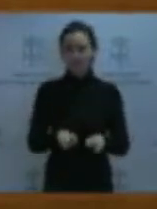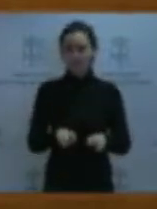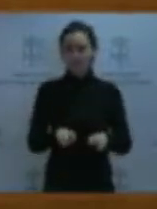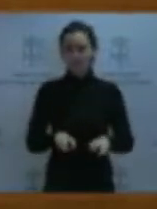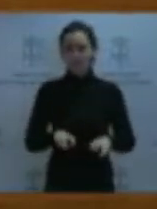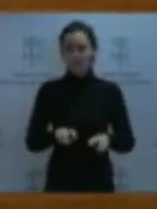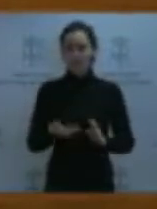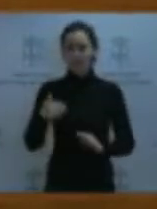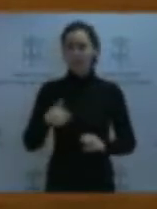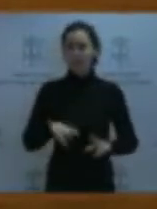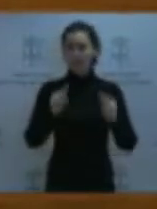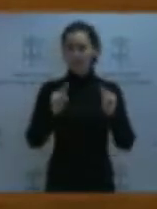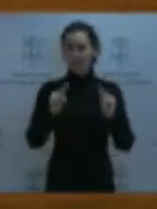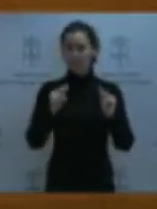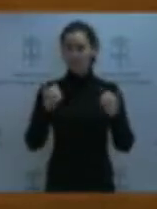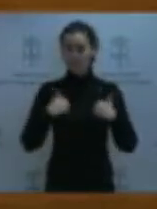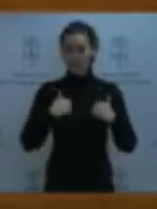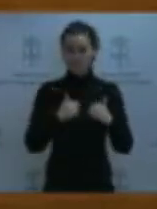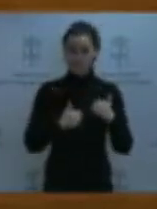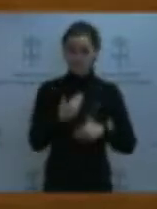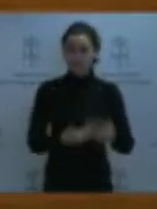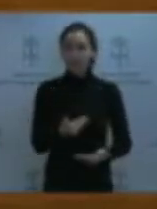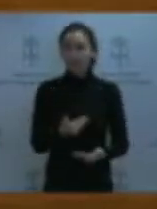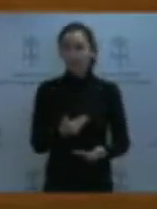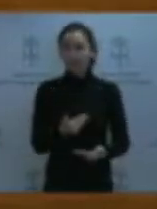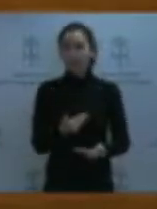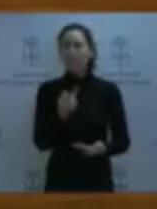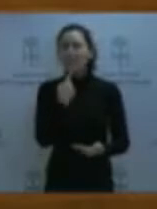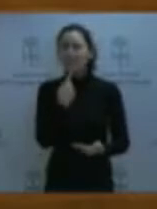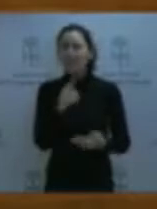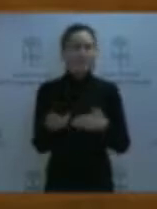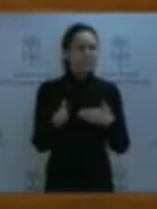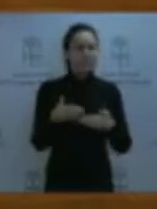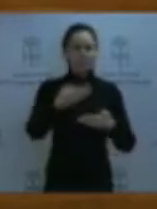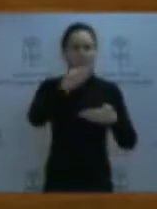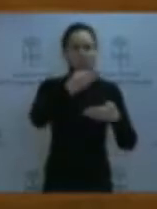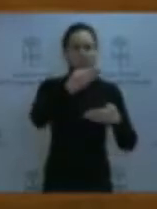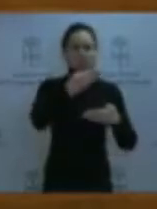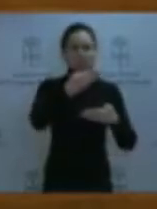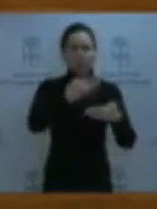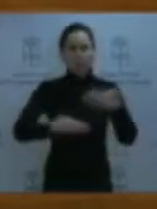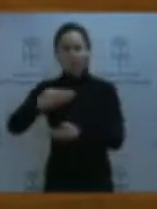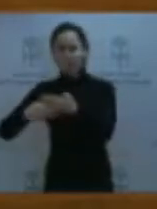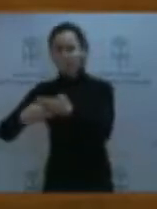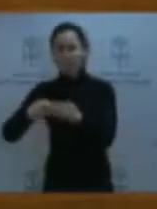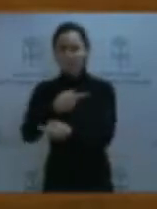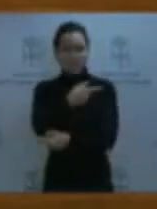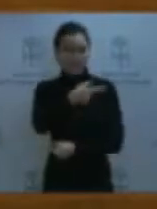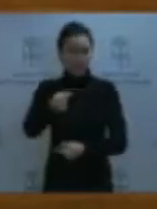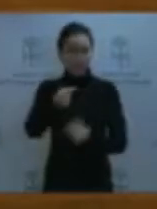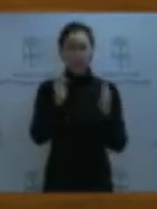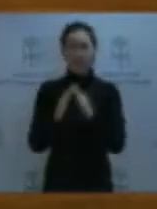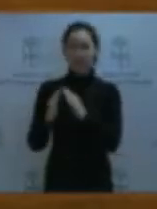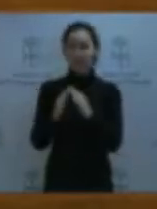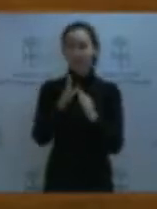que ya estaban en marcha. Pero nos anuncian que van a tapiar 100 que no están en condiciones, 100 viviendas que no están en condiciones